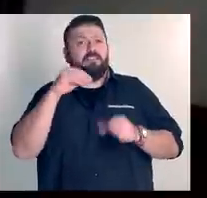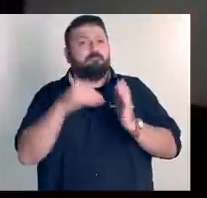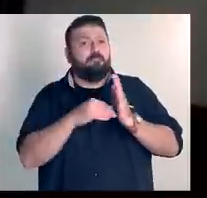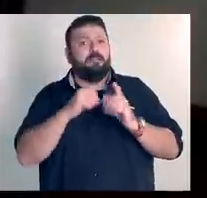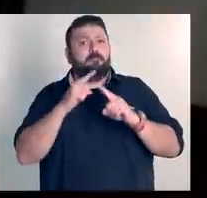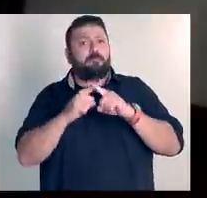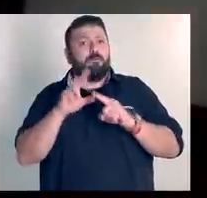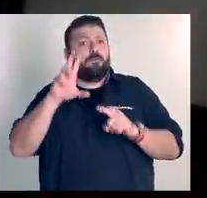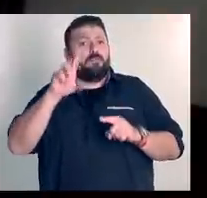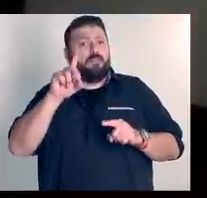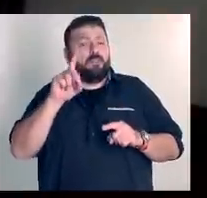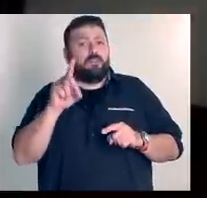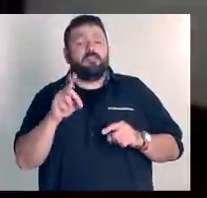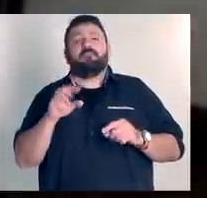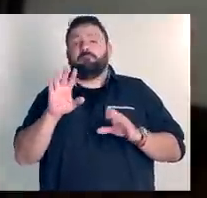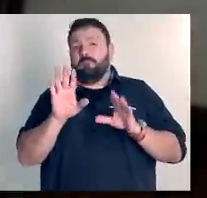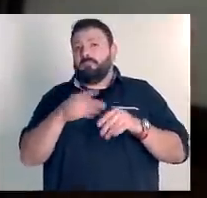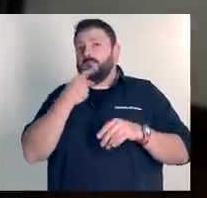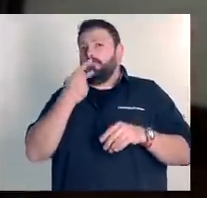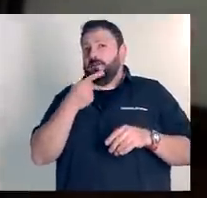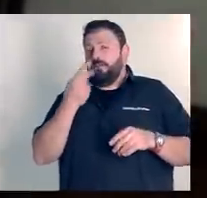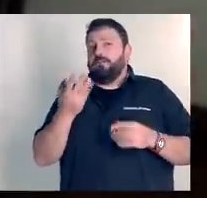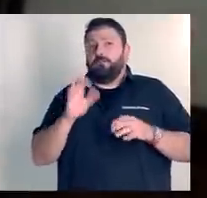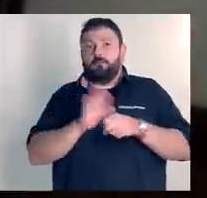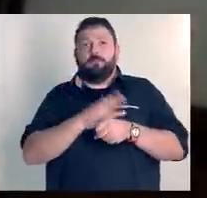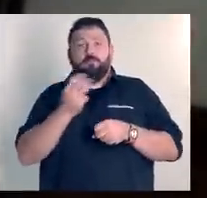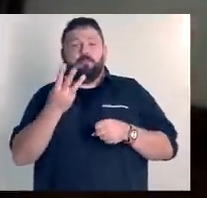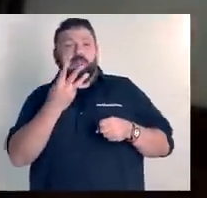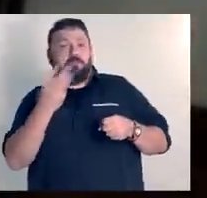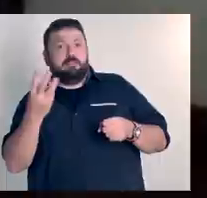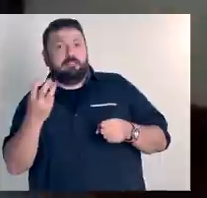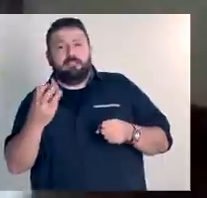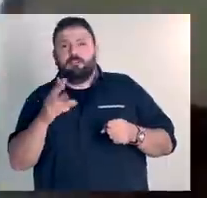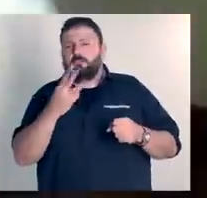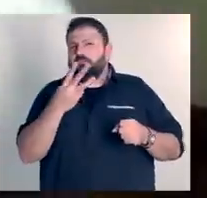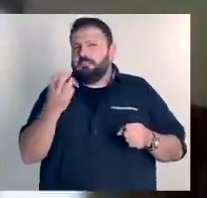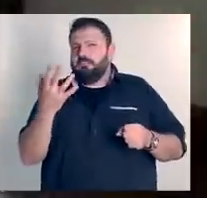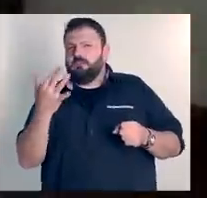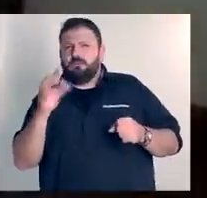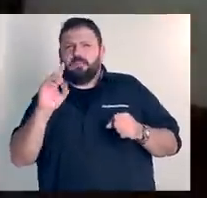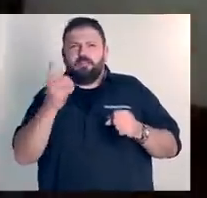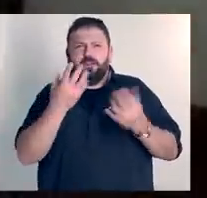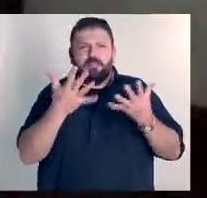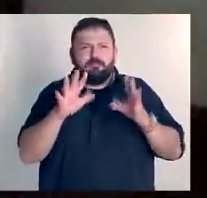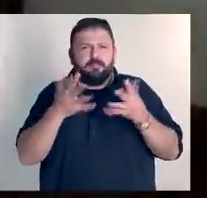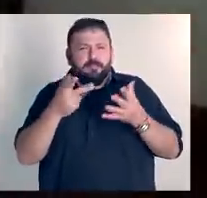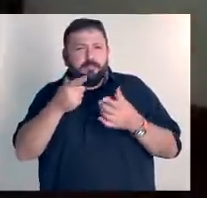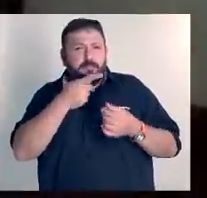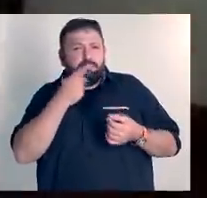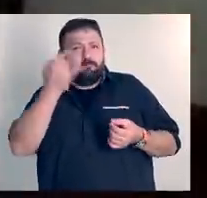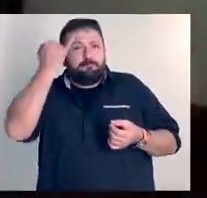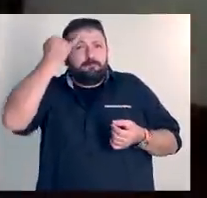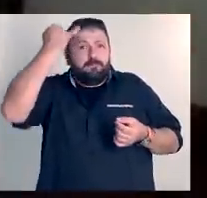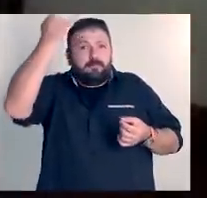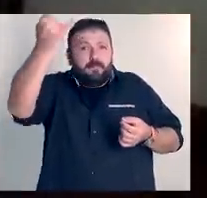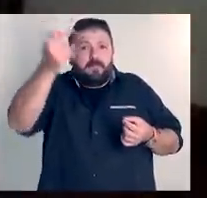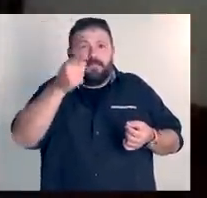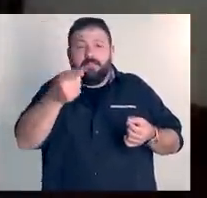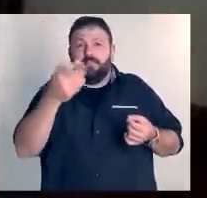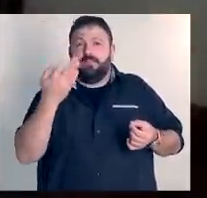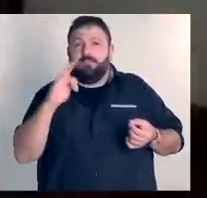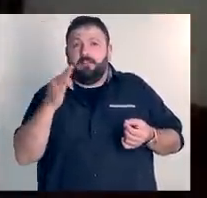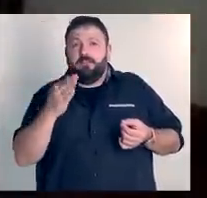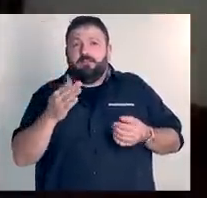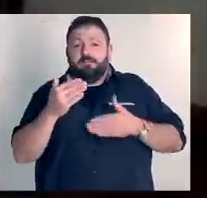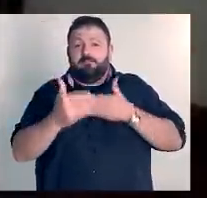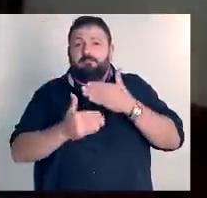de 300,000 pesos mexicanos o de $150,000, para ser exactos. Entonces, imagínate que en febrero tus ingresos